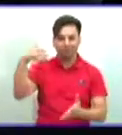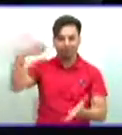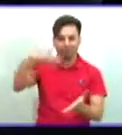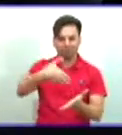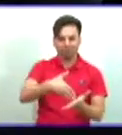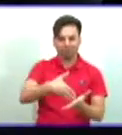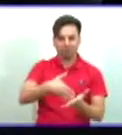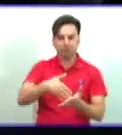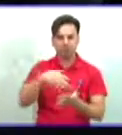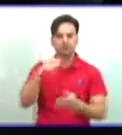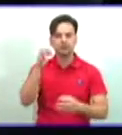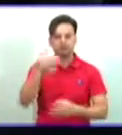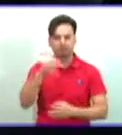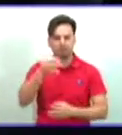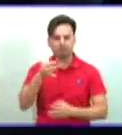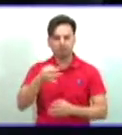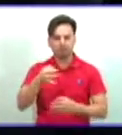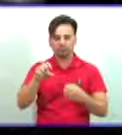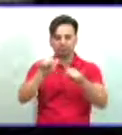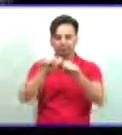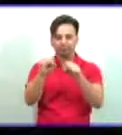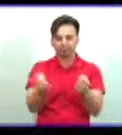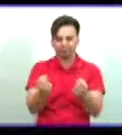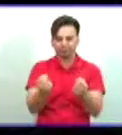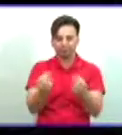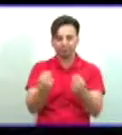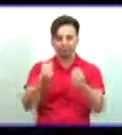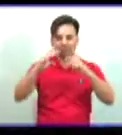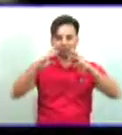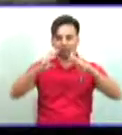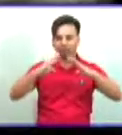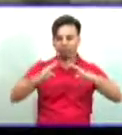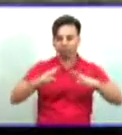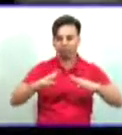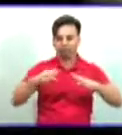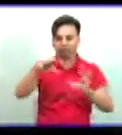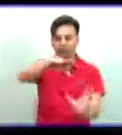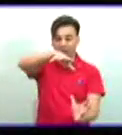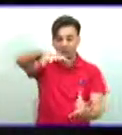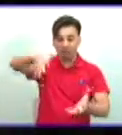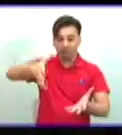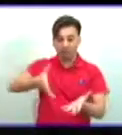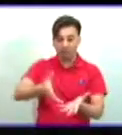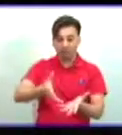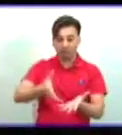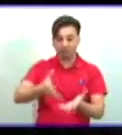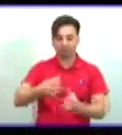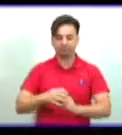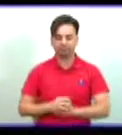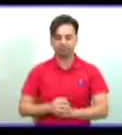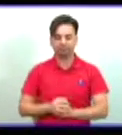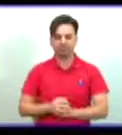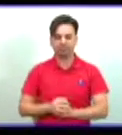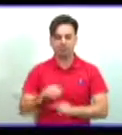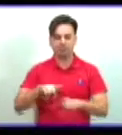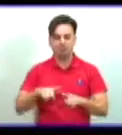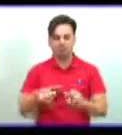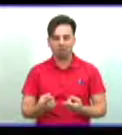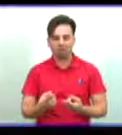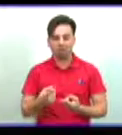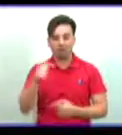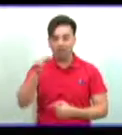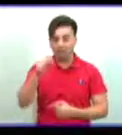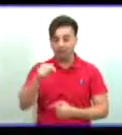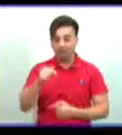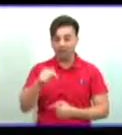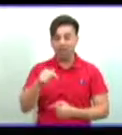se desintegran en la atmósfera sin que llegue a impactar con la Tierra. Esto es debido a la fricción que se produce entre la atmósfera